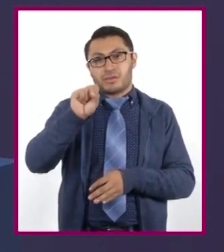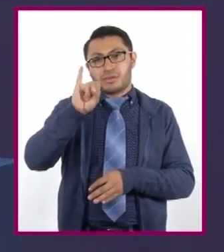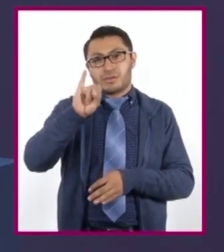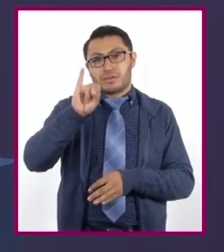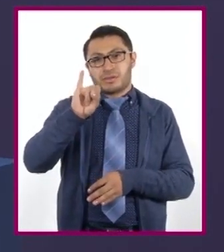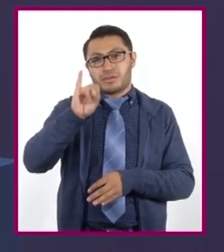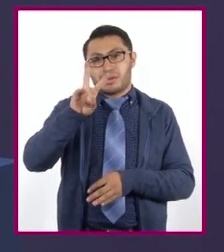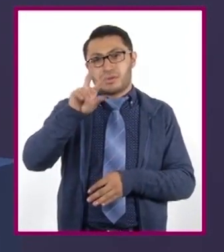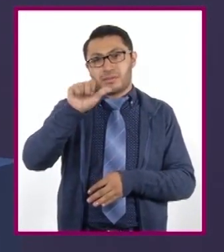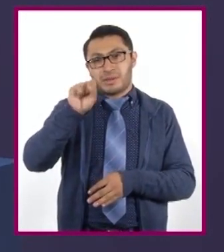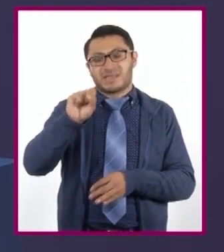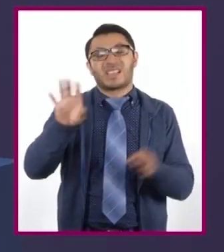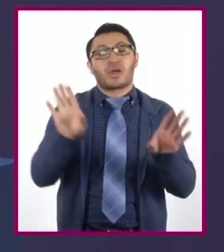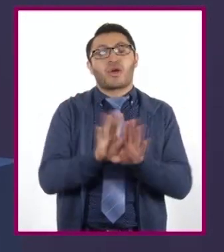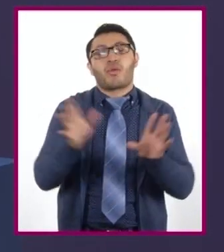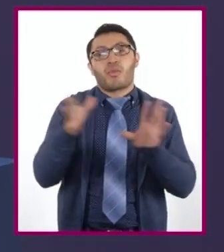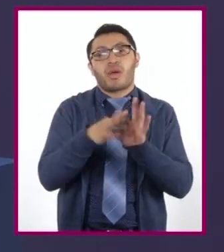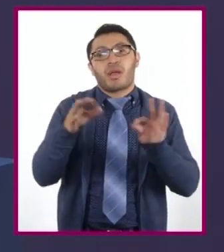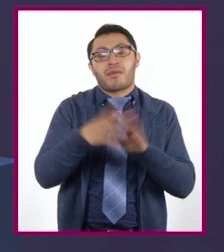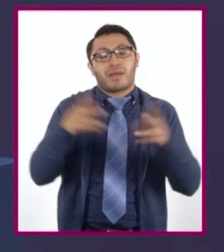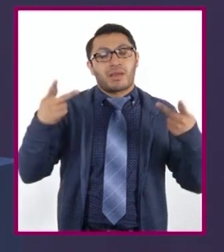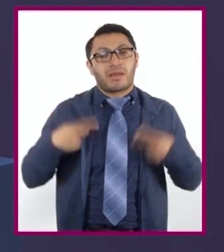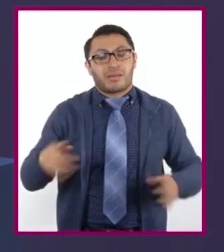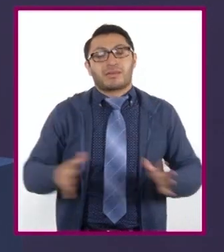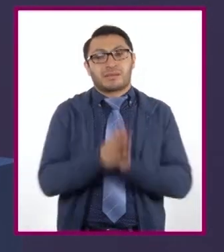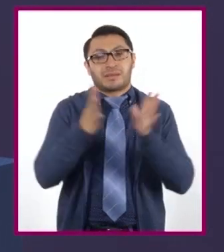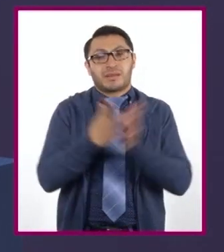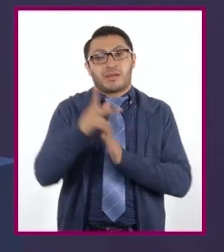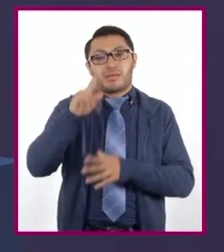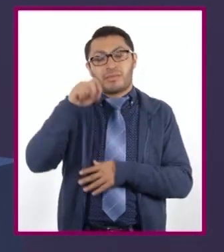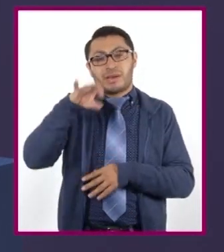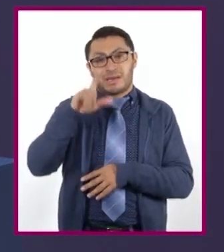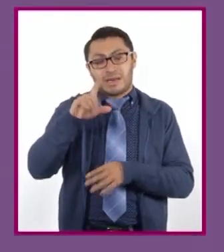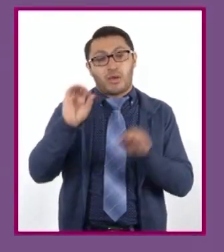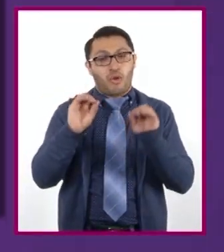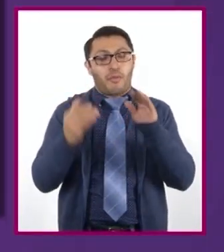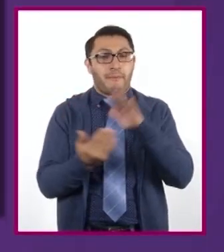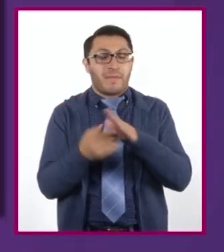los participantes en un panel o mesa de discusión? Corre video.